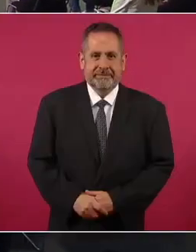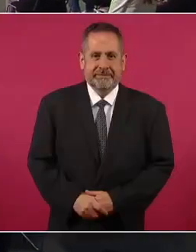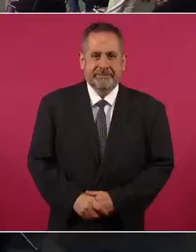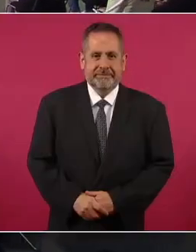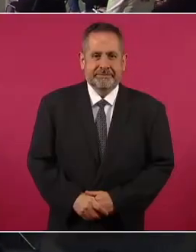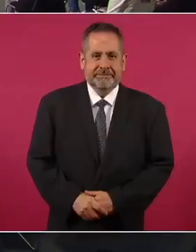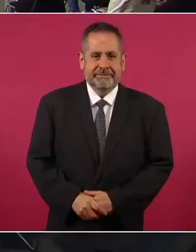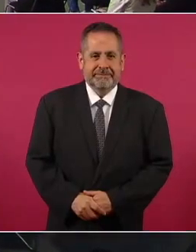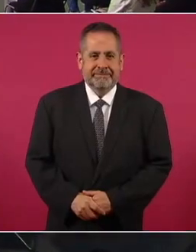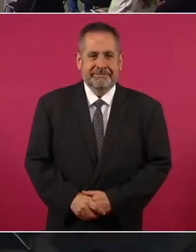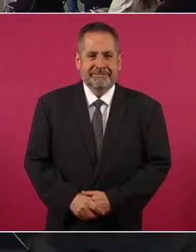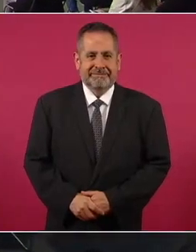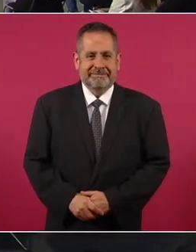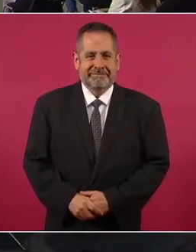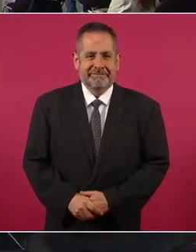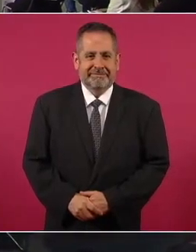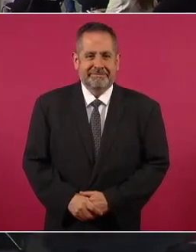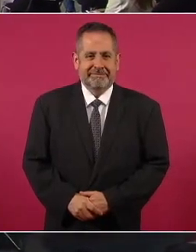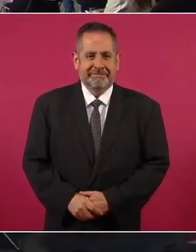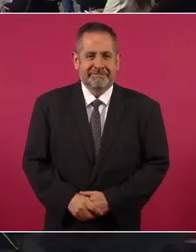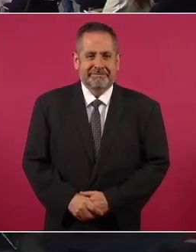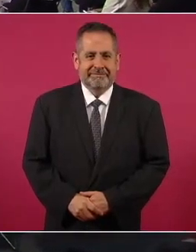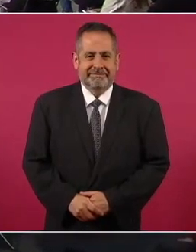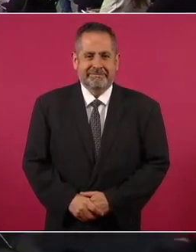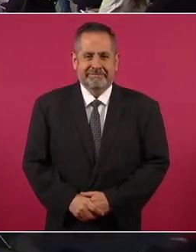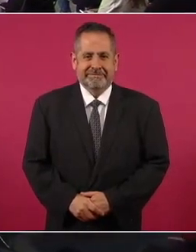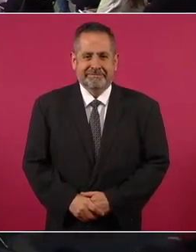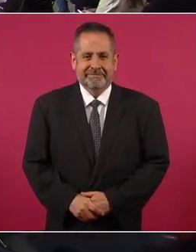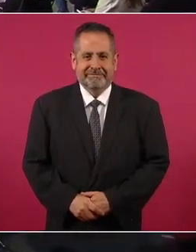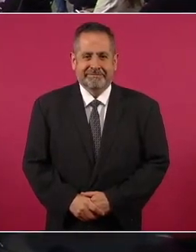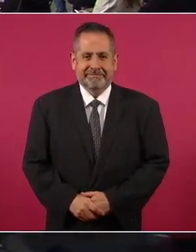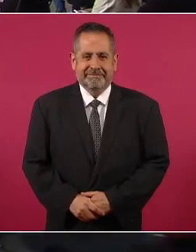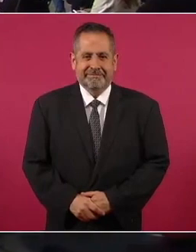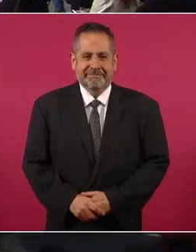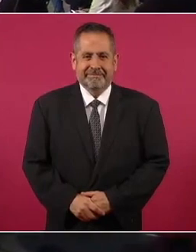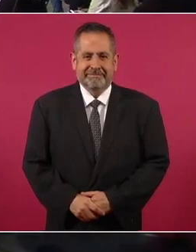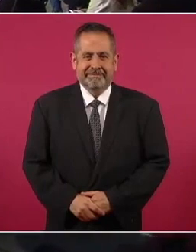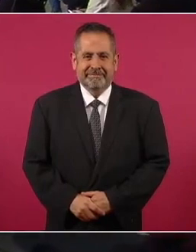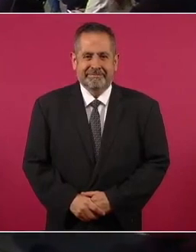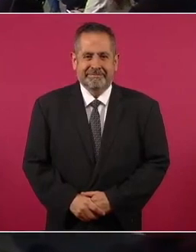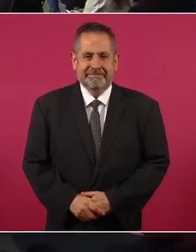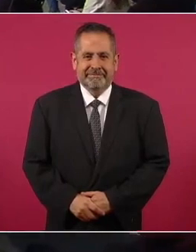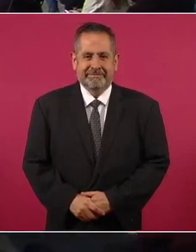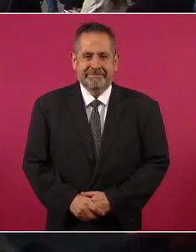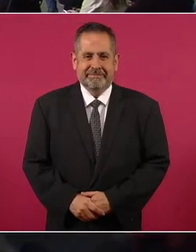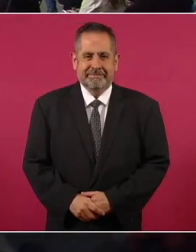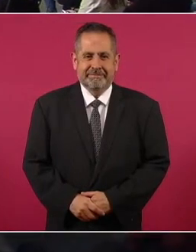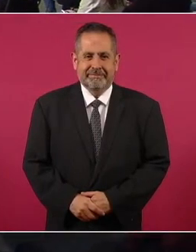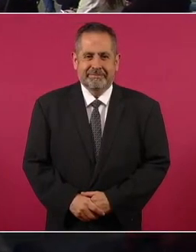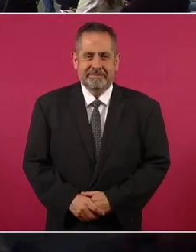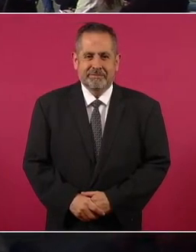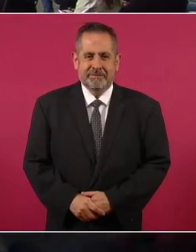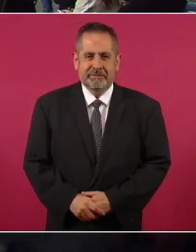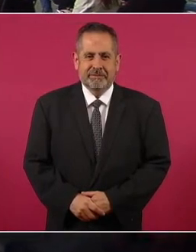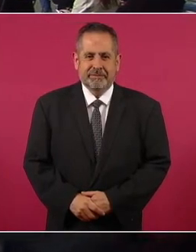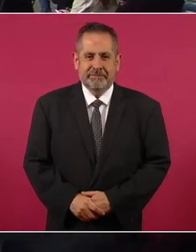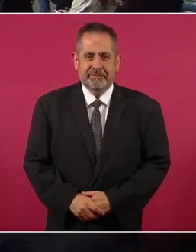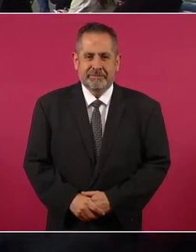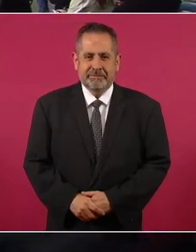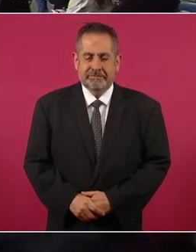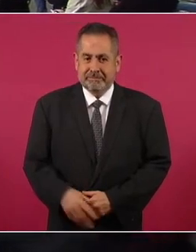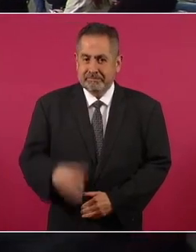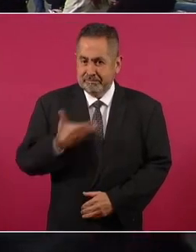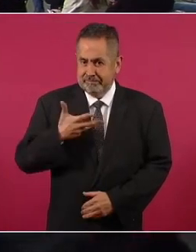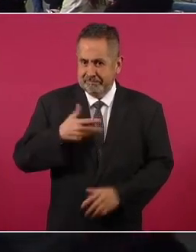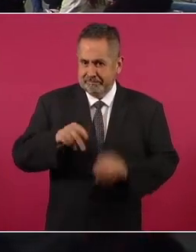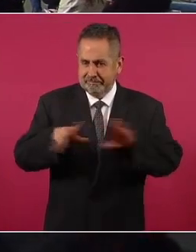La del Puebla era, se ponga por la franja. Ah, no, es en la transmisión no tenemos,